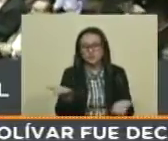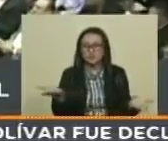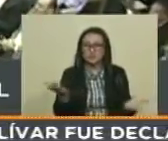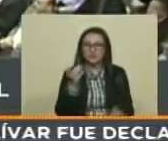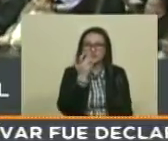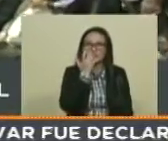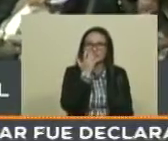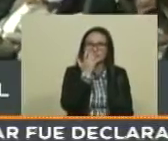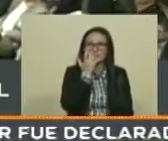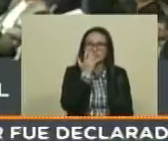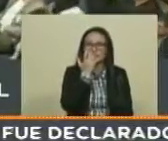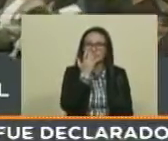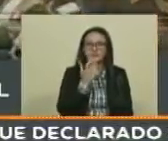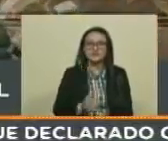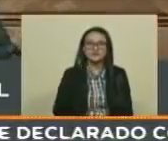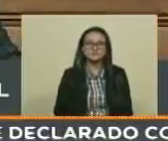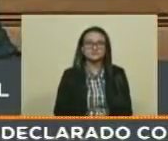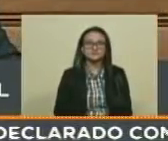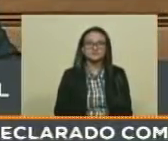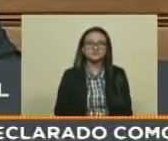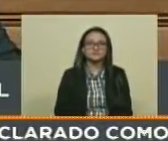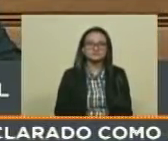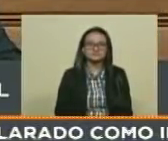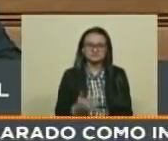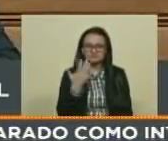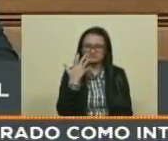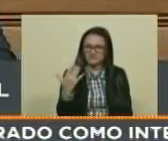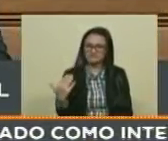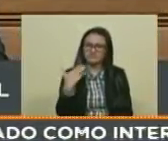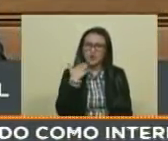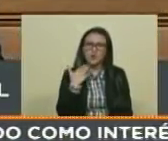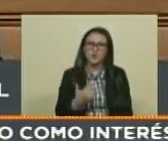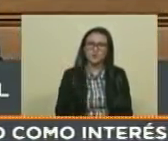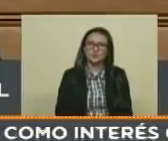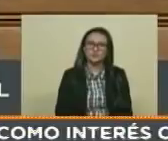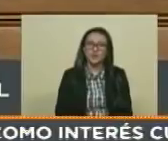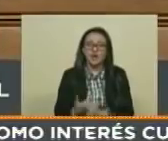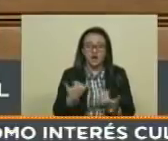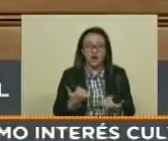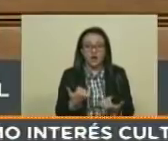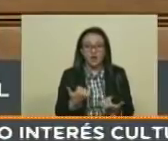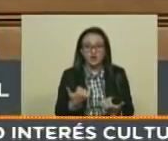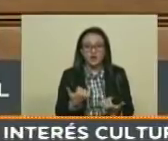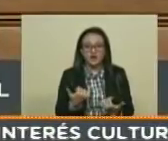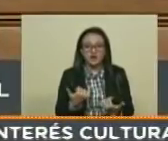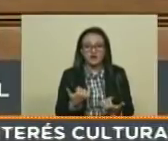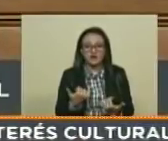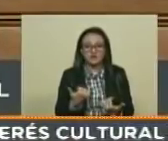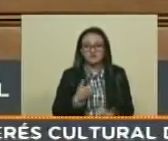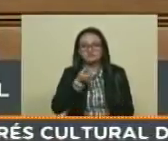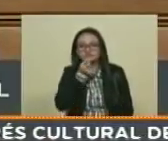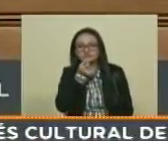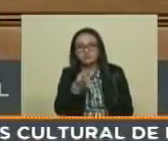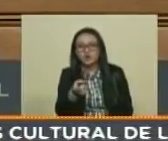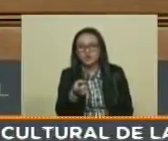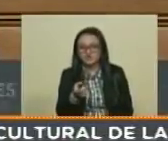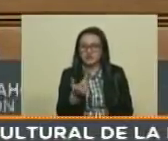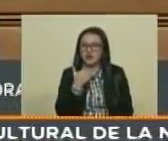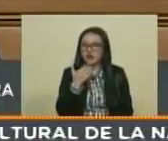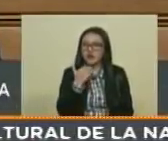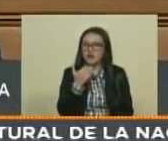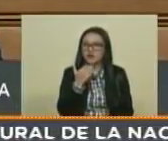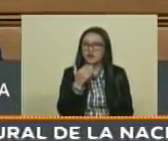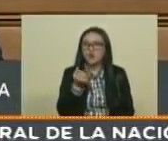Porque vean, vean los daños. Voy a dar una cifra sumamente prudente y cauta.